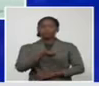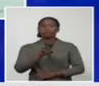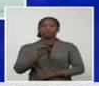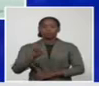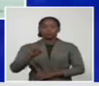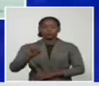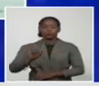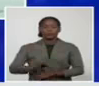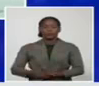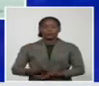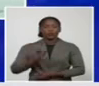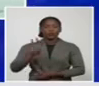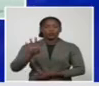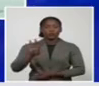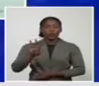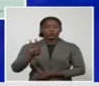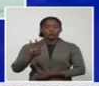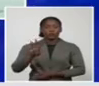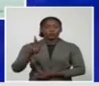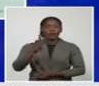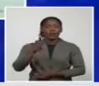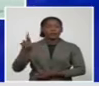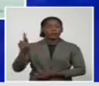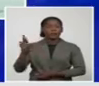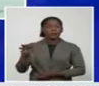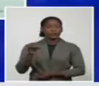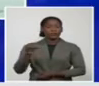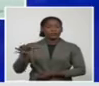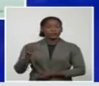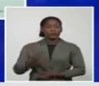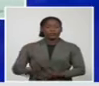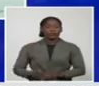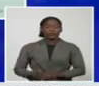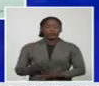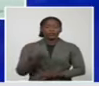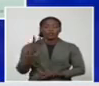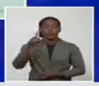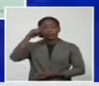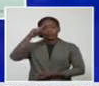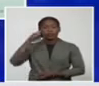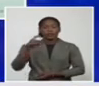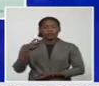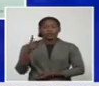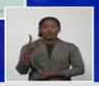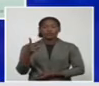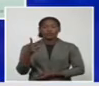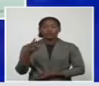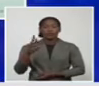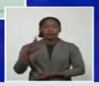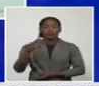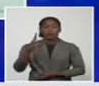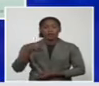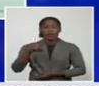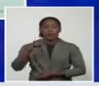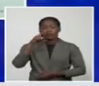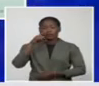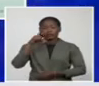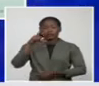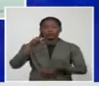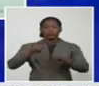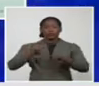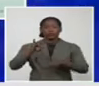en el municipio de Remedios, 3 en Santa Clara y 2 en Ranchuelo. Santi Espíritu